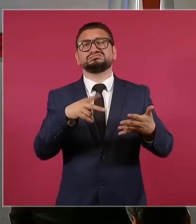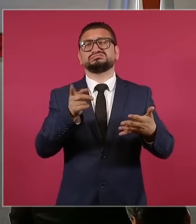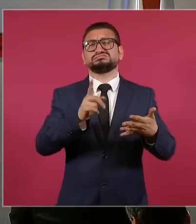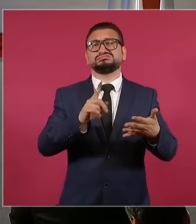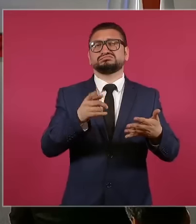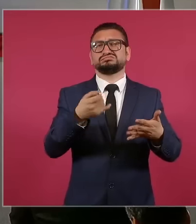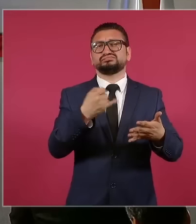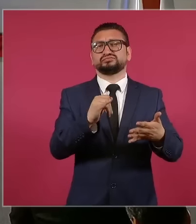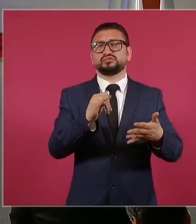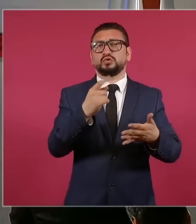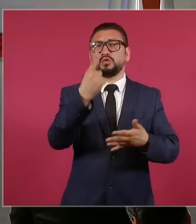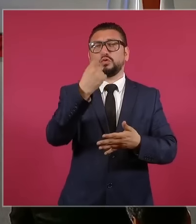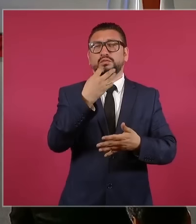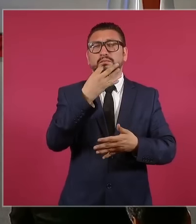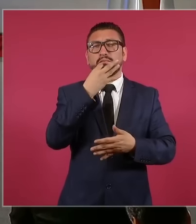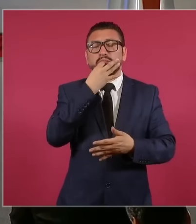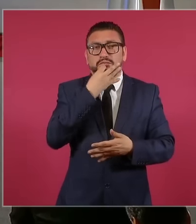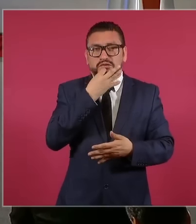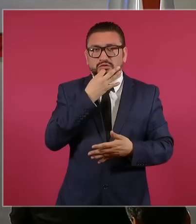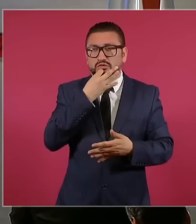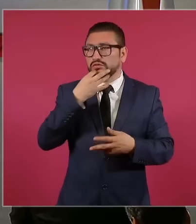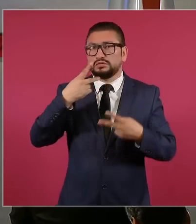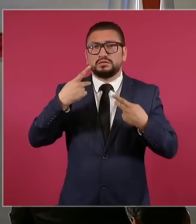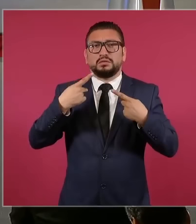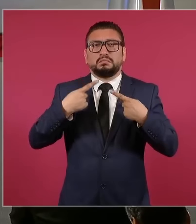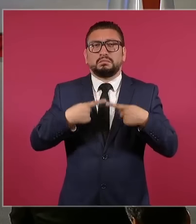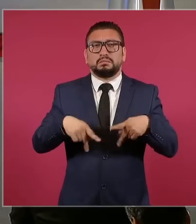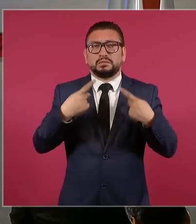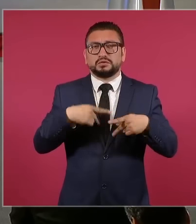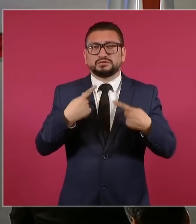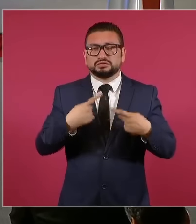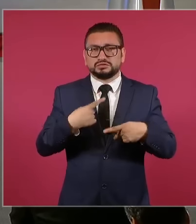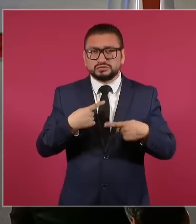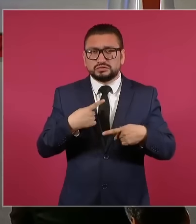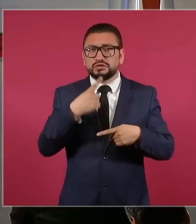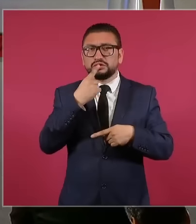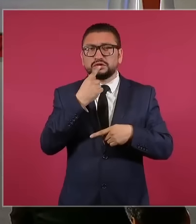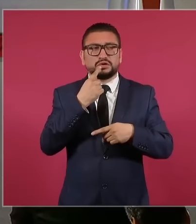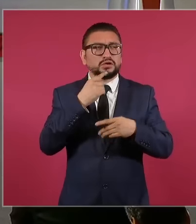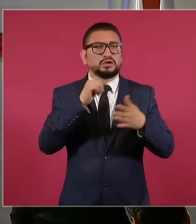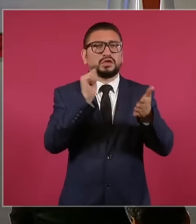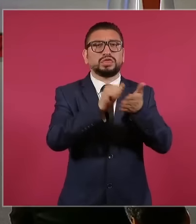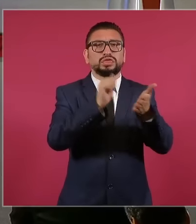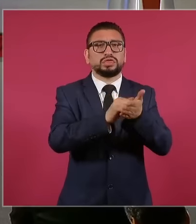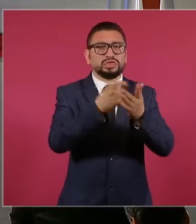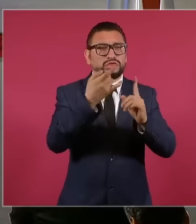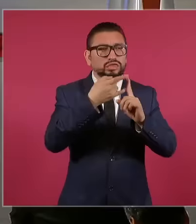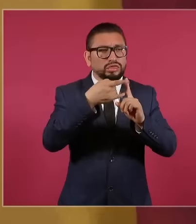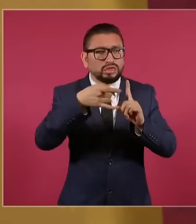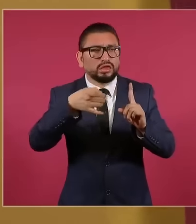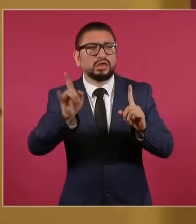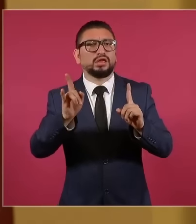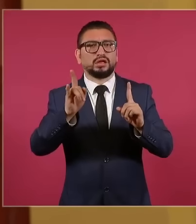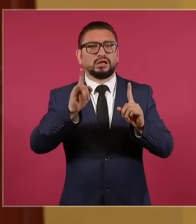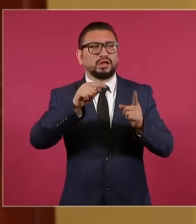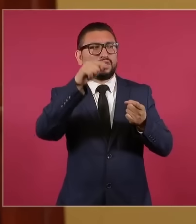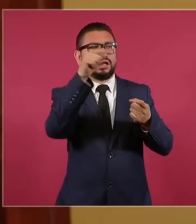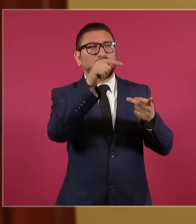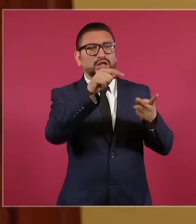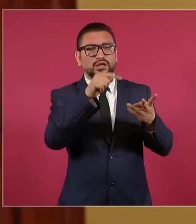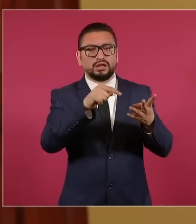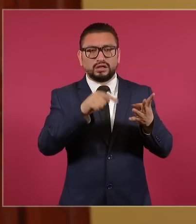el lapso de un minuto los elementos hayan llegado a un inmueble Toc la puerta nombraran al a